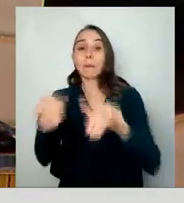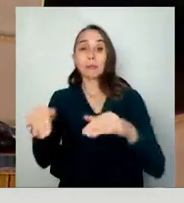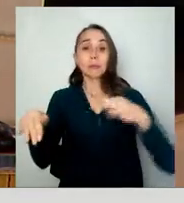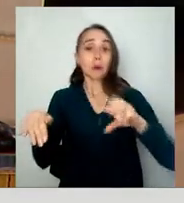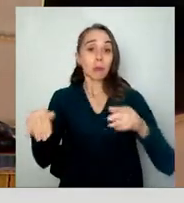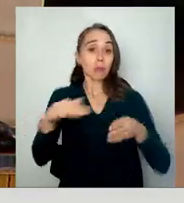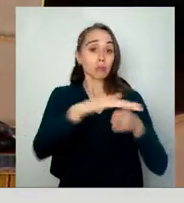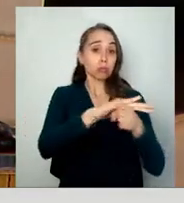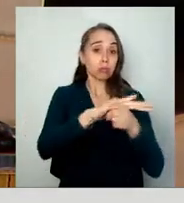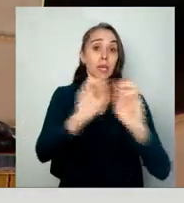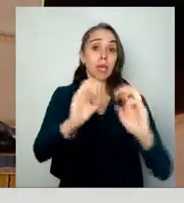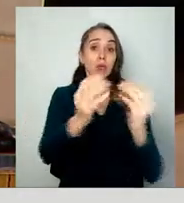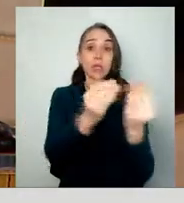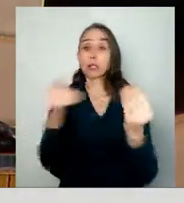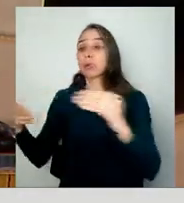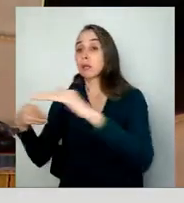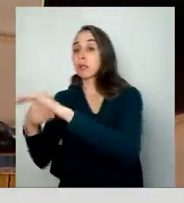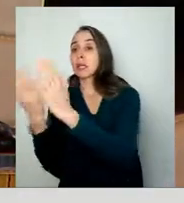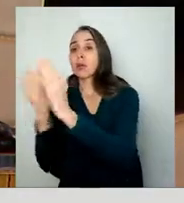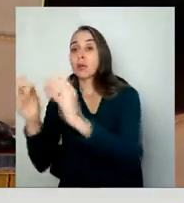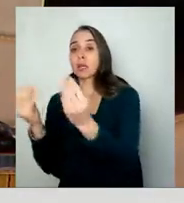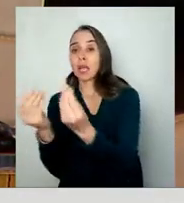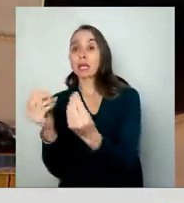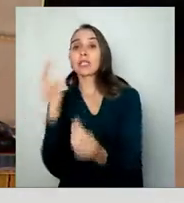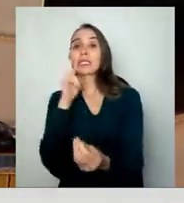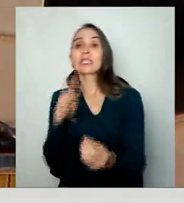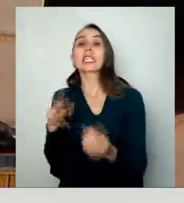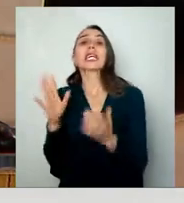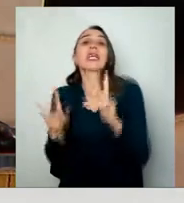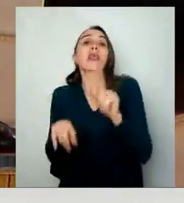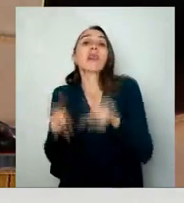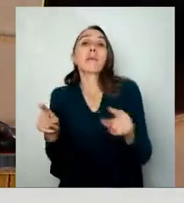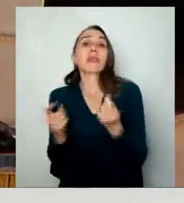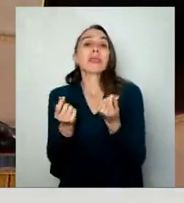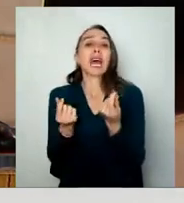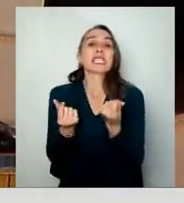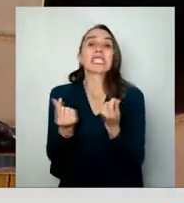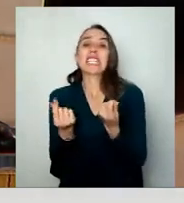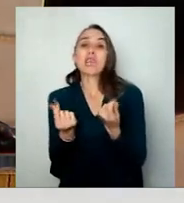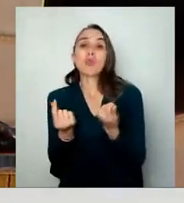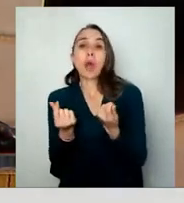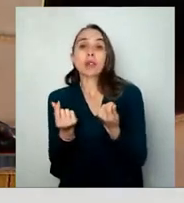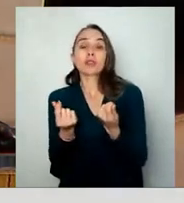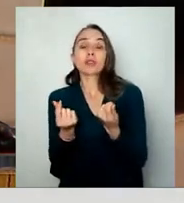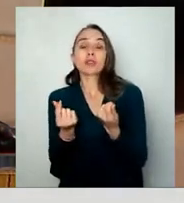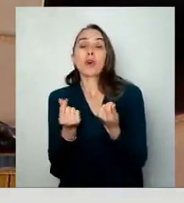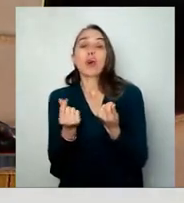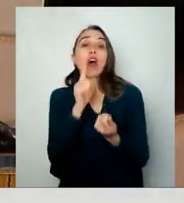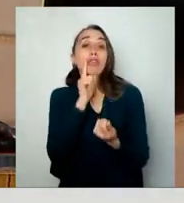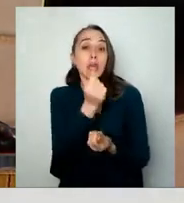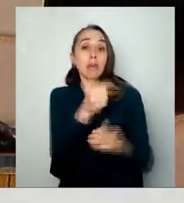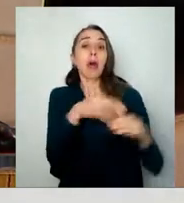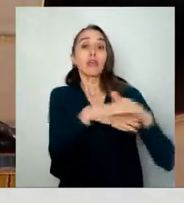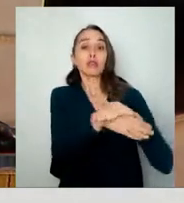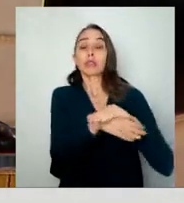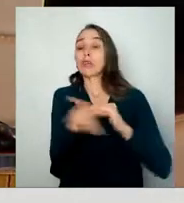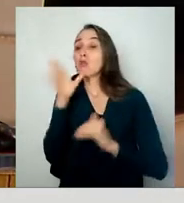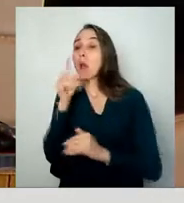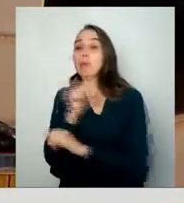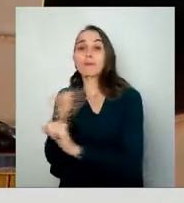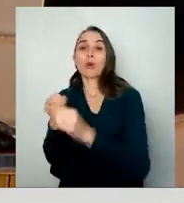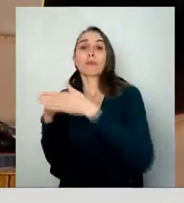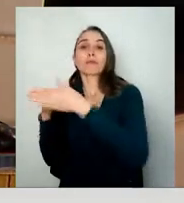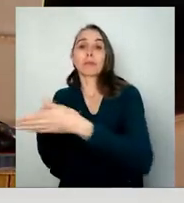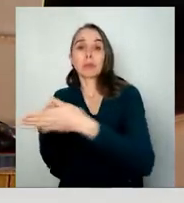educación de calidad sin que su situación económica sea un obstáculo insuperable sin embargo las deudas